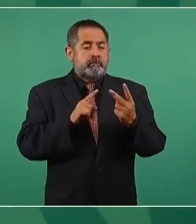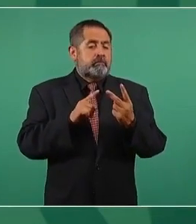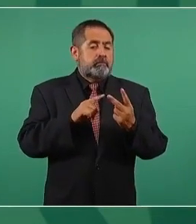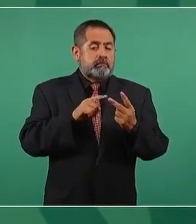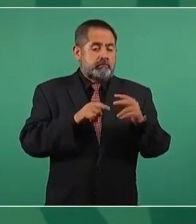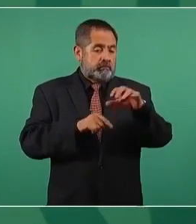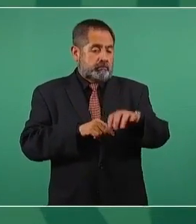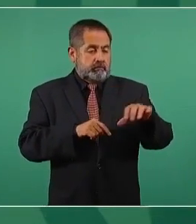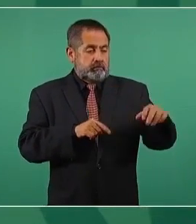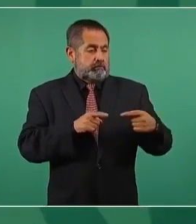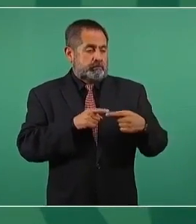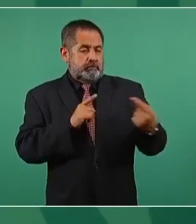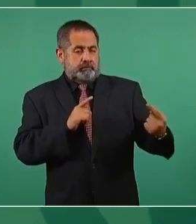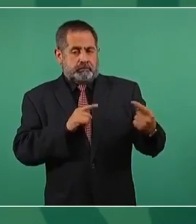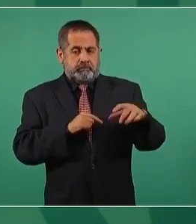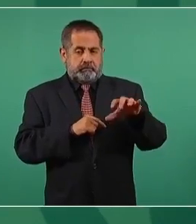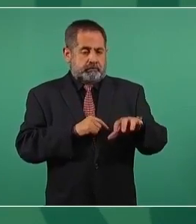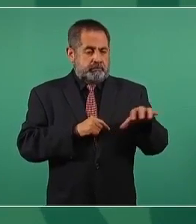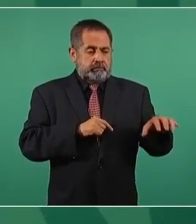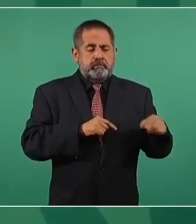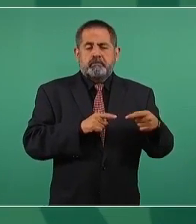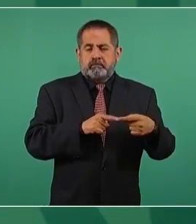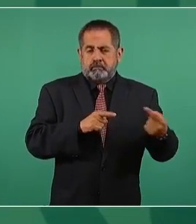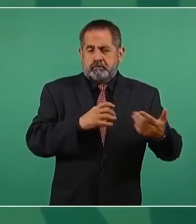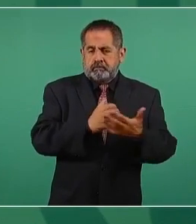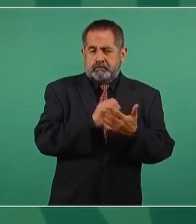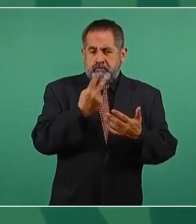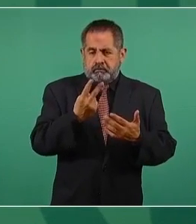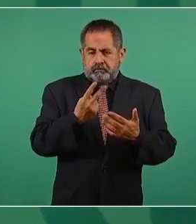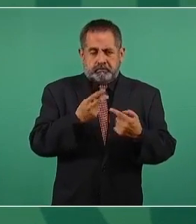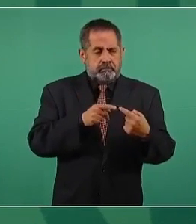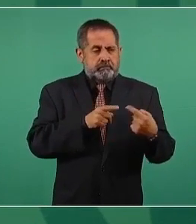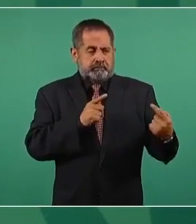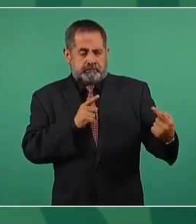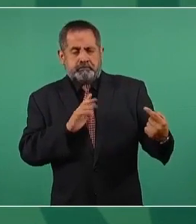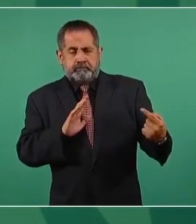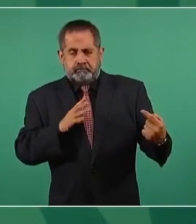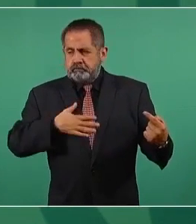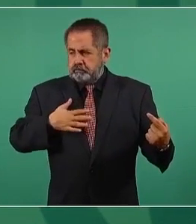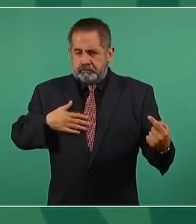La oposición a nosotros,